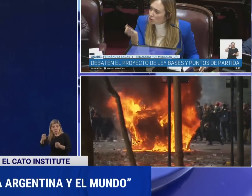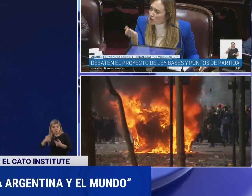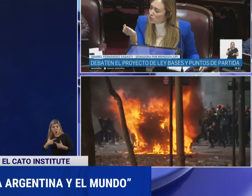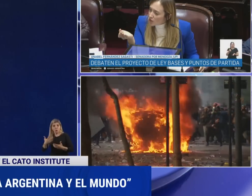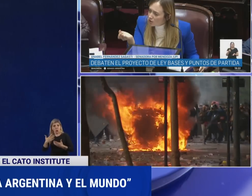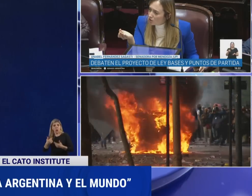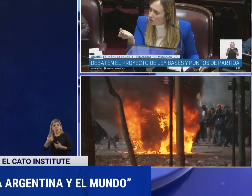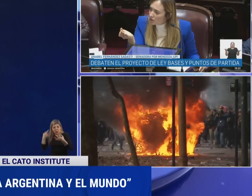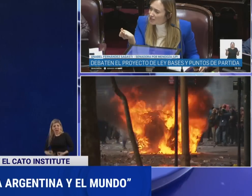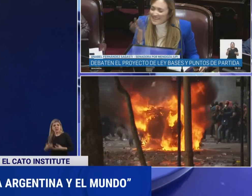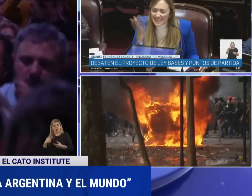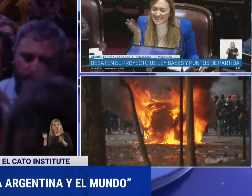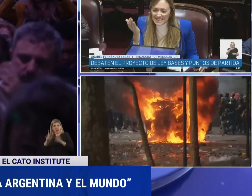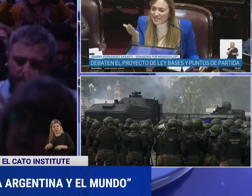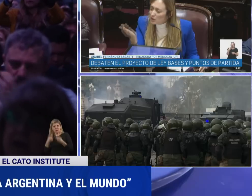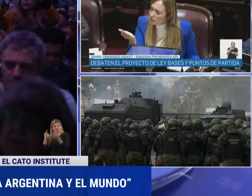bienestar personal.